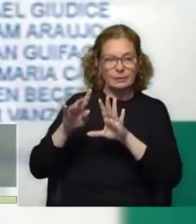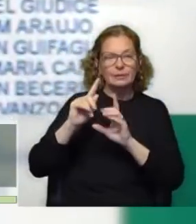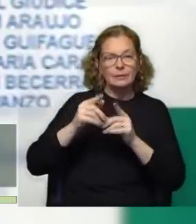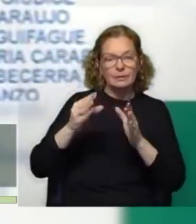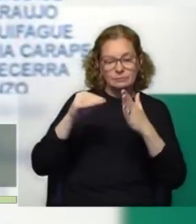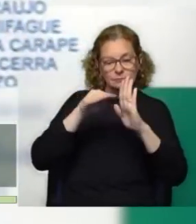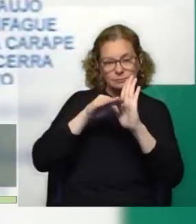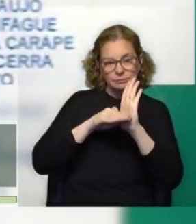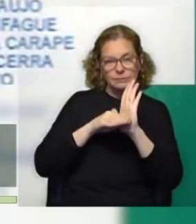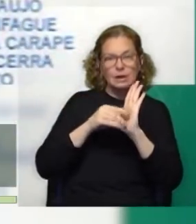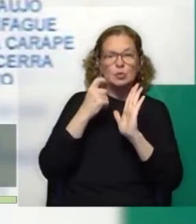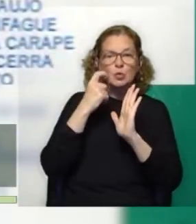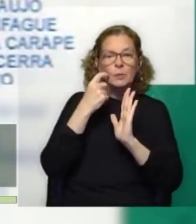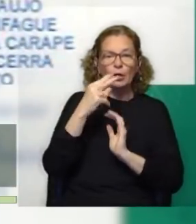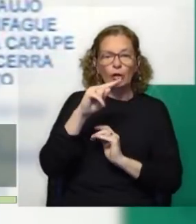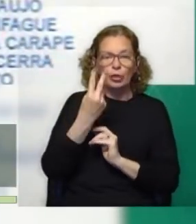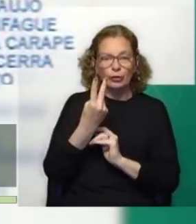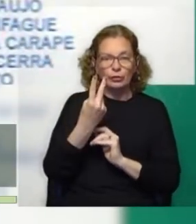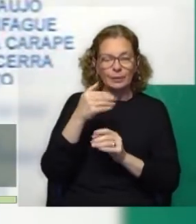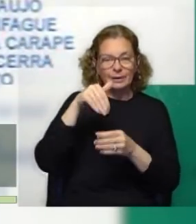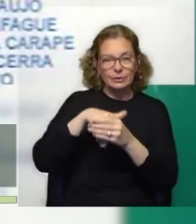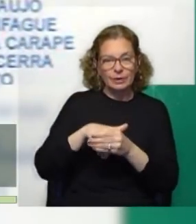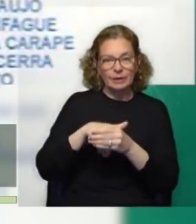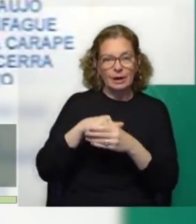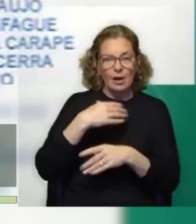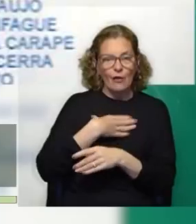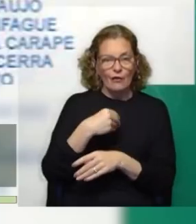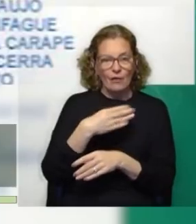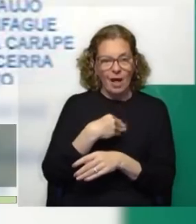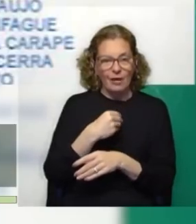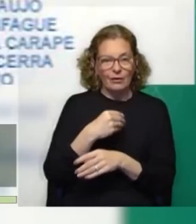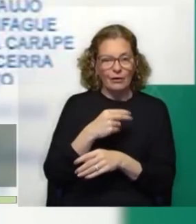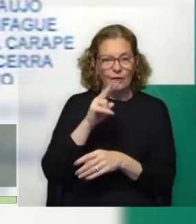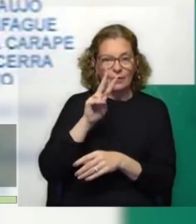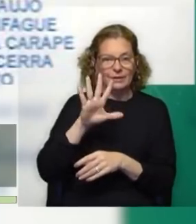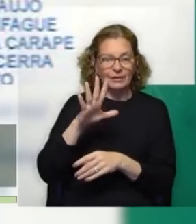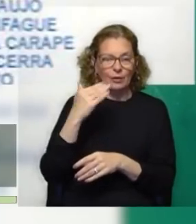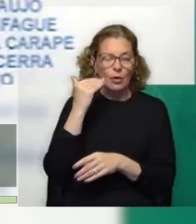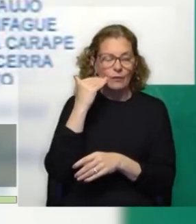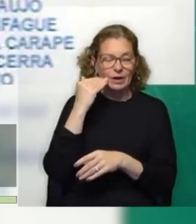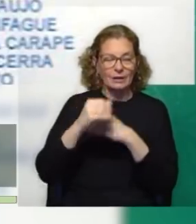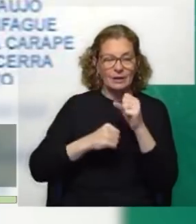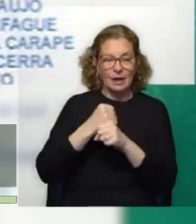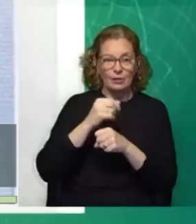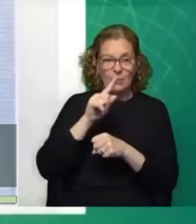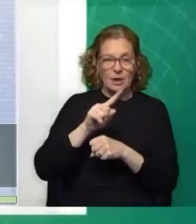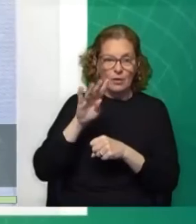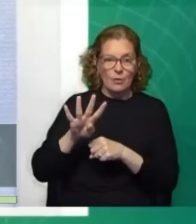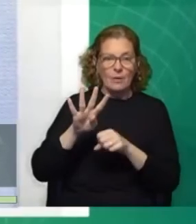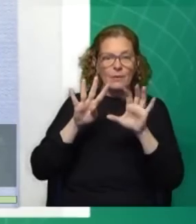fue parte de la lista 2 del herrerismo para las internas del partido Nacional realizadas el 25 de abril de 1999